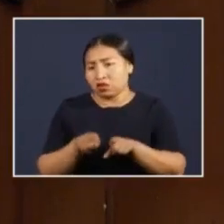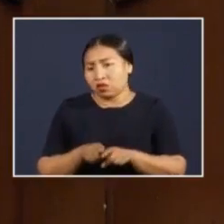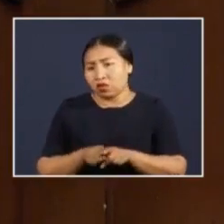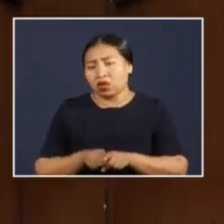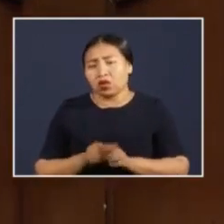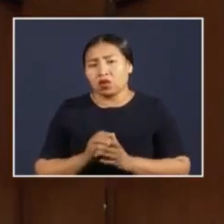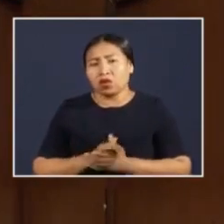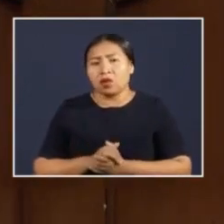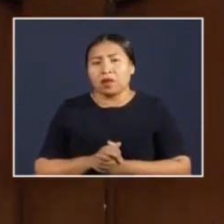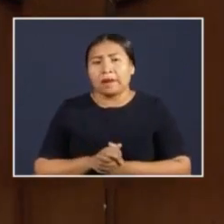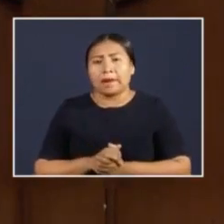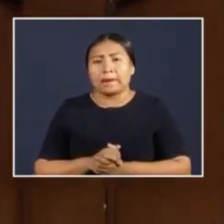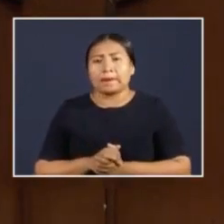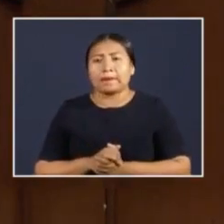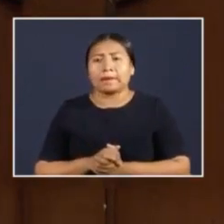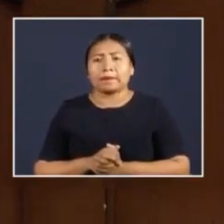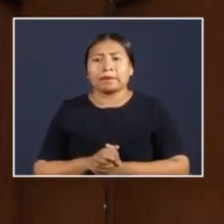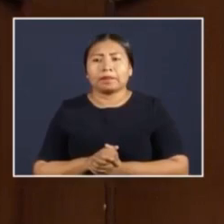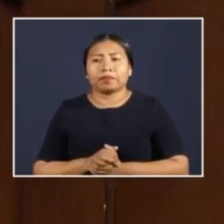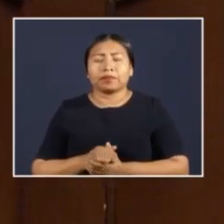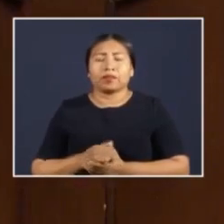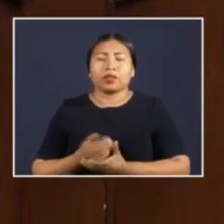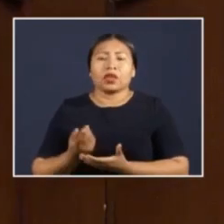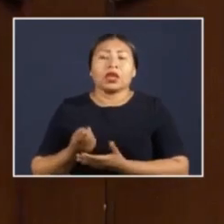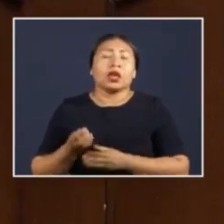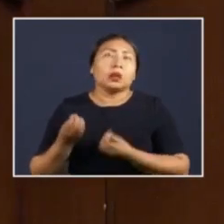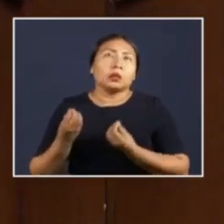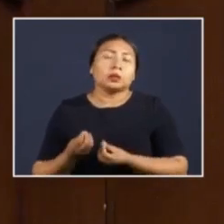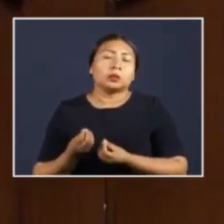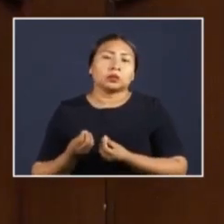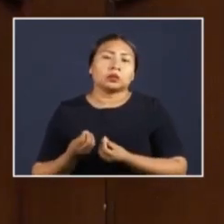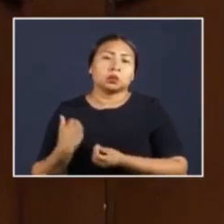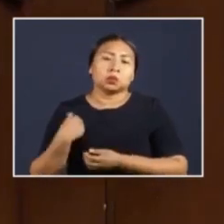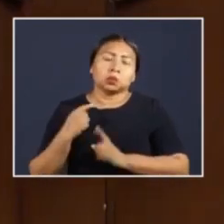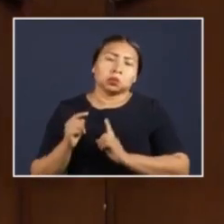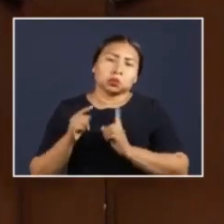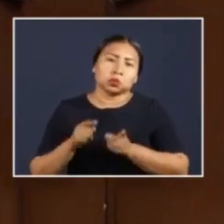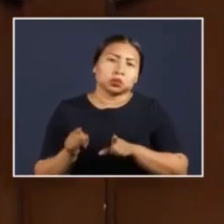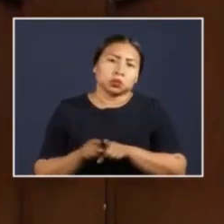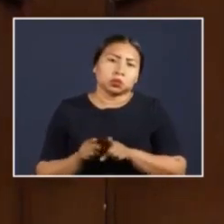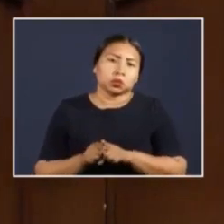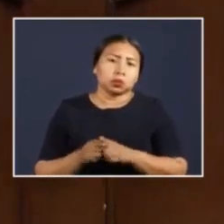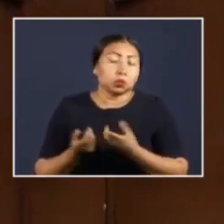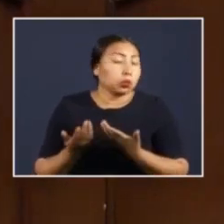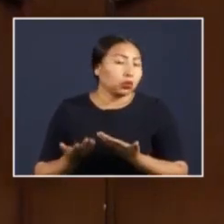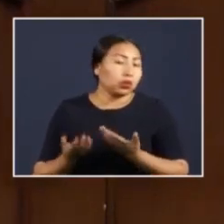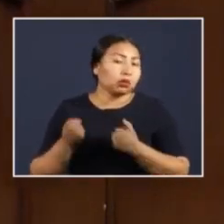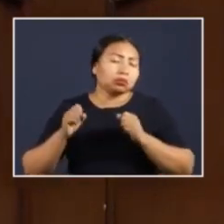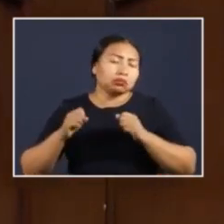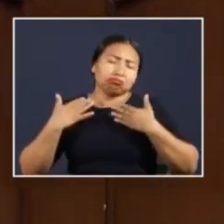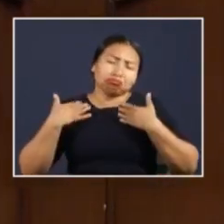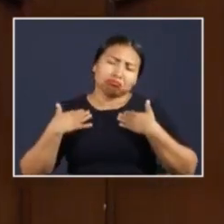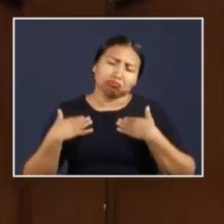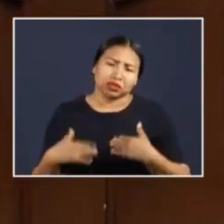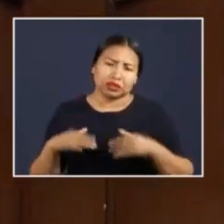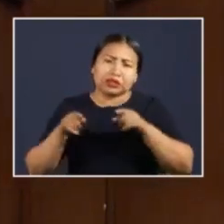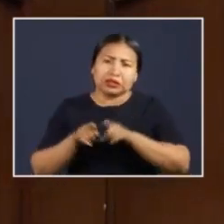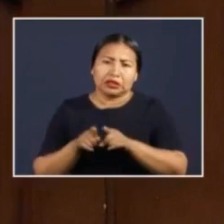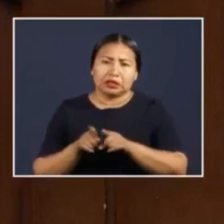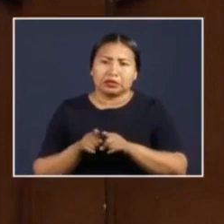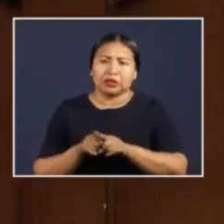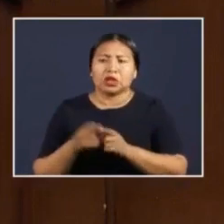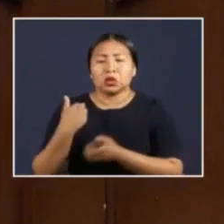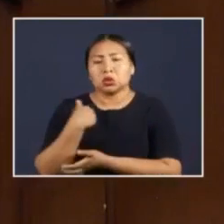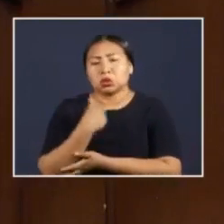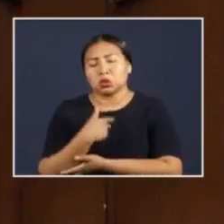a través de un cuerpo especializado la fuerza pública nos va a llevar a esa posibilidad que va a tranquilizar la situación que hoy en día tenemos